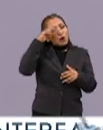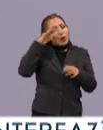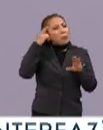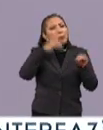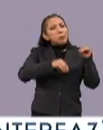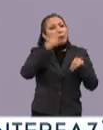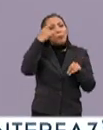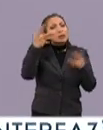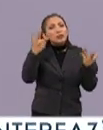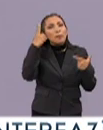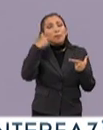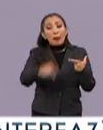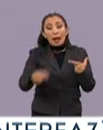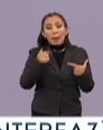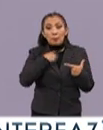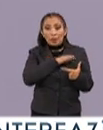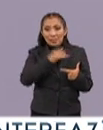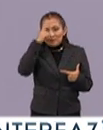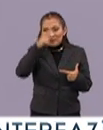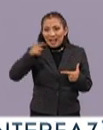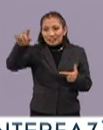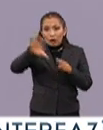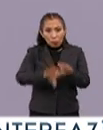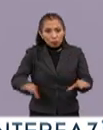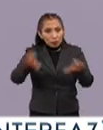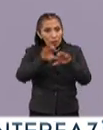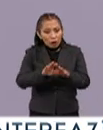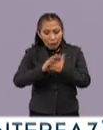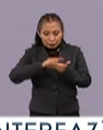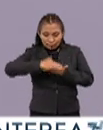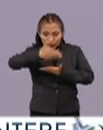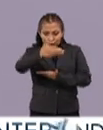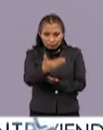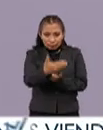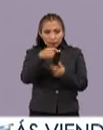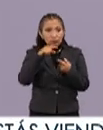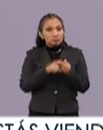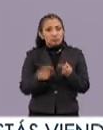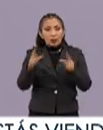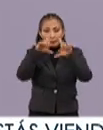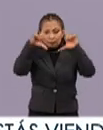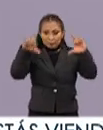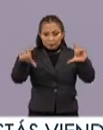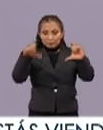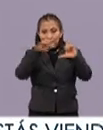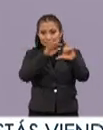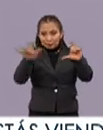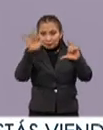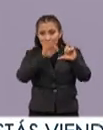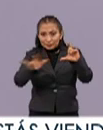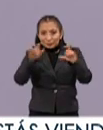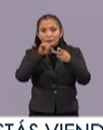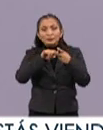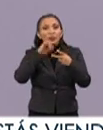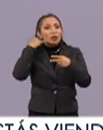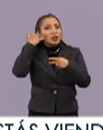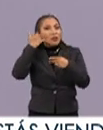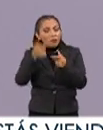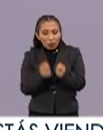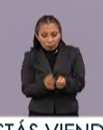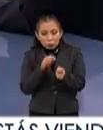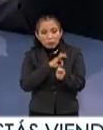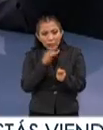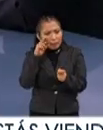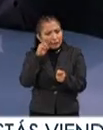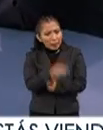pensando en que sea accesible desde computadoras portátiles, desde tabletas electrónicas y desde teléfonos